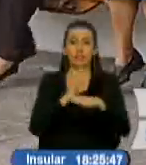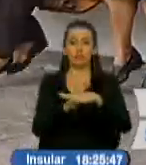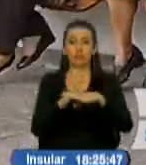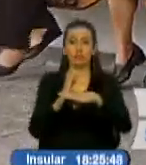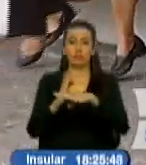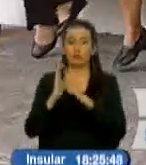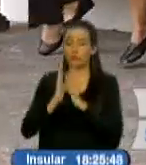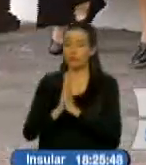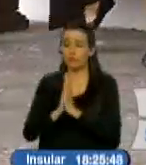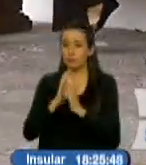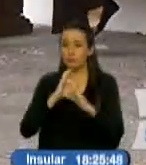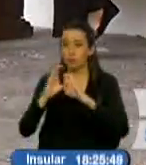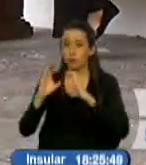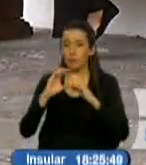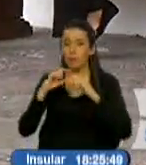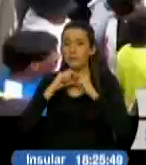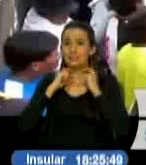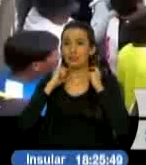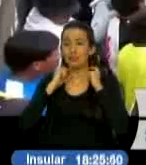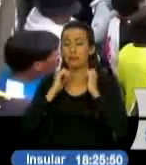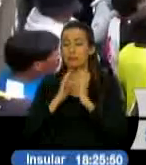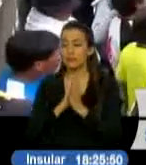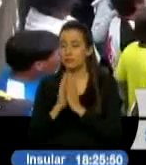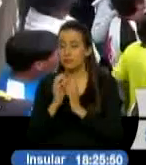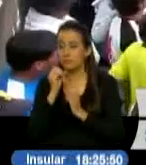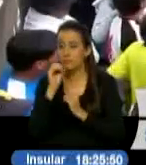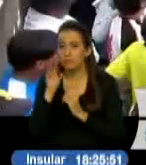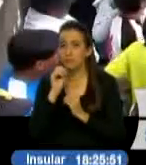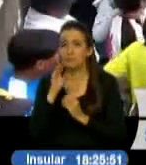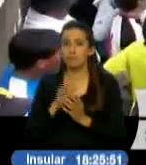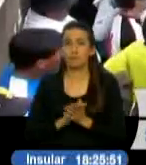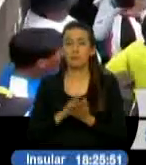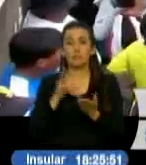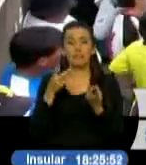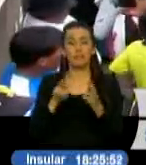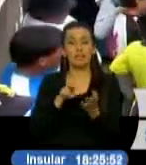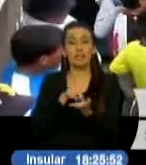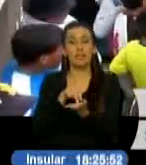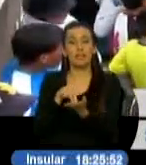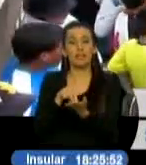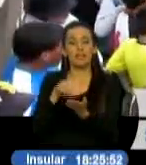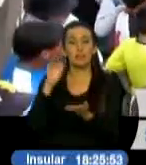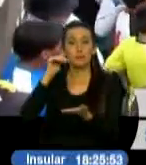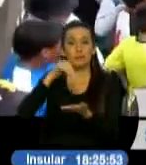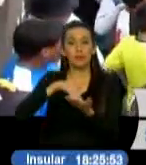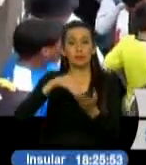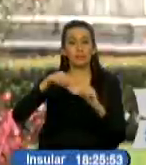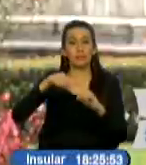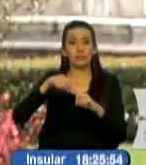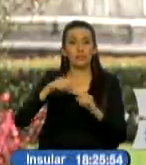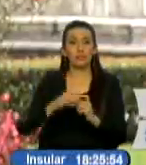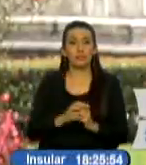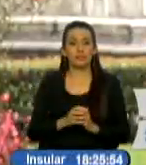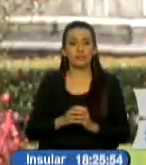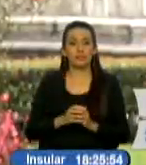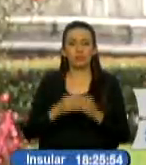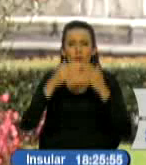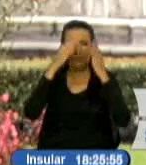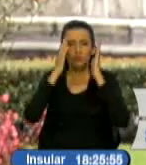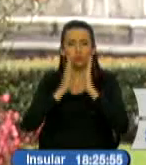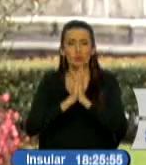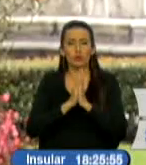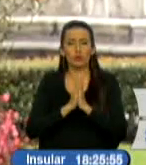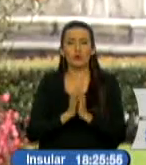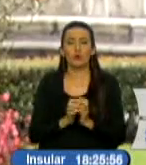acceder a la confesión o asegurar su traje, para participar de la caminata que recorre las calles del centro histórico. Cucuruchos, Verónica